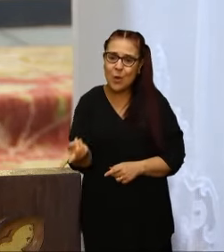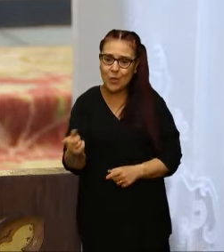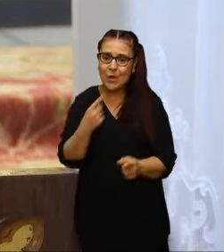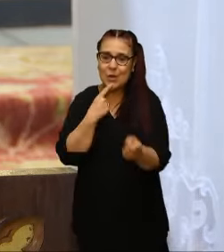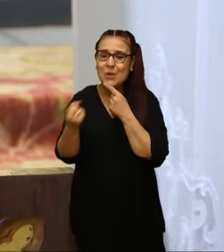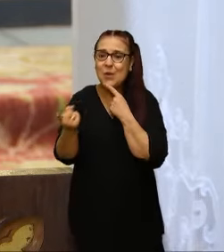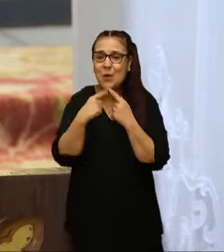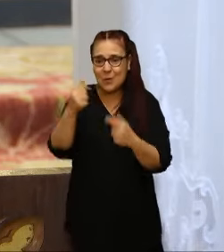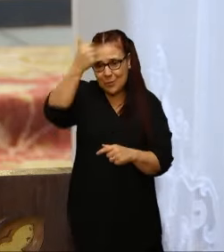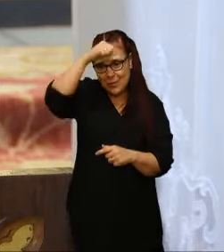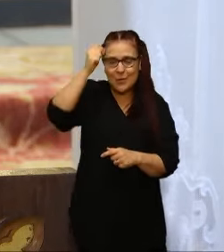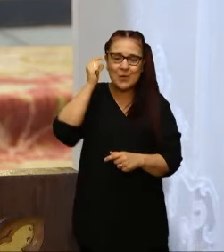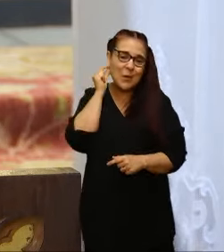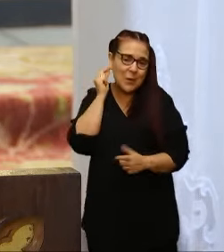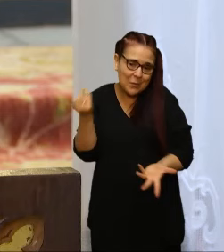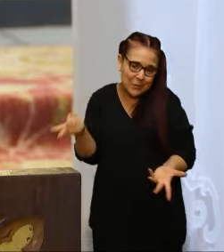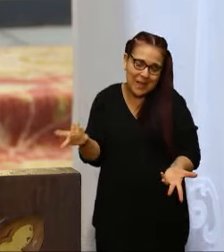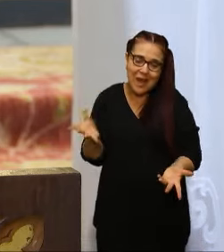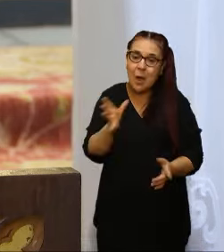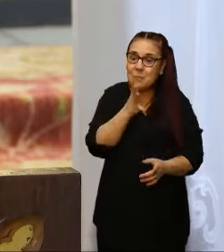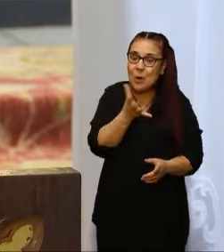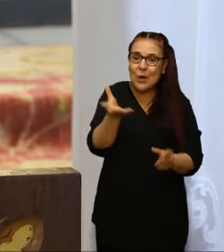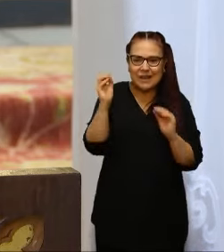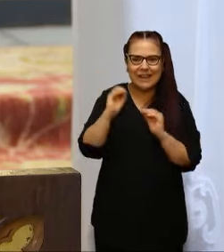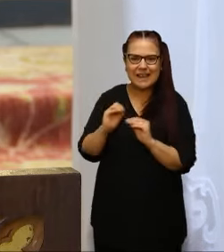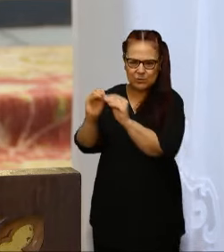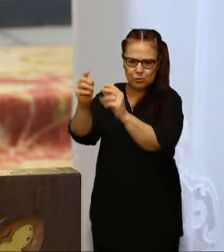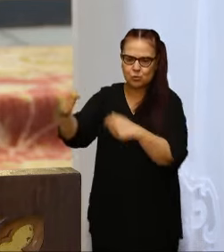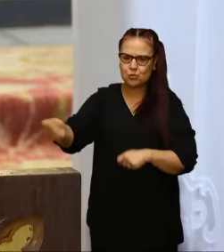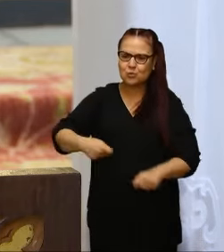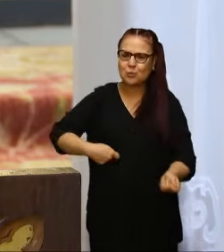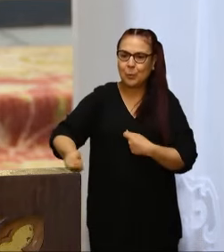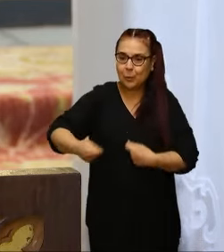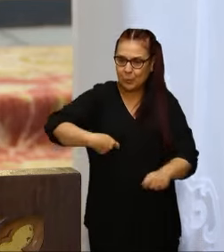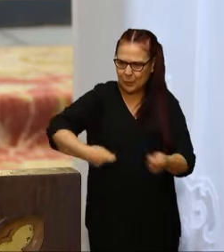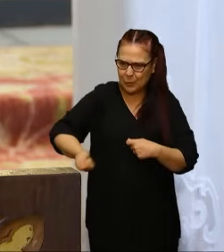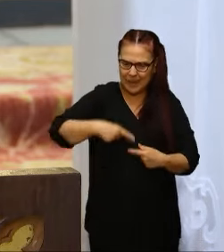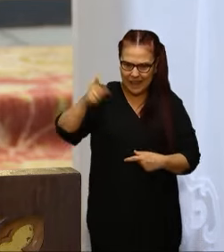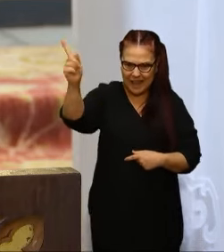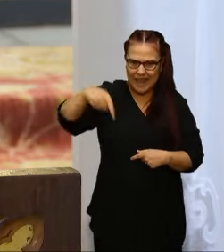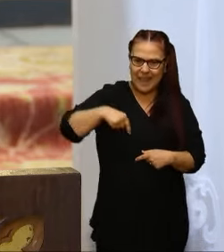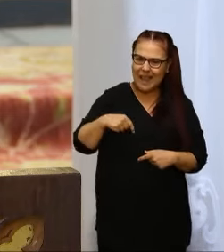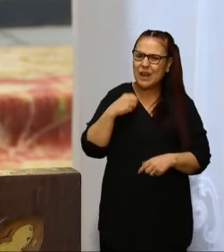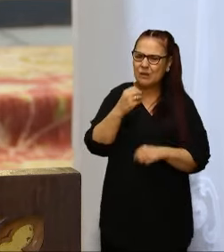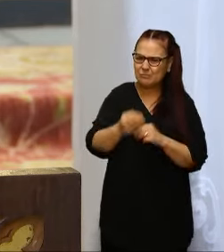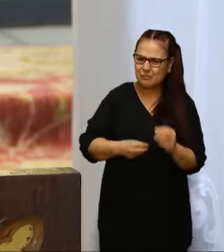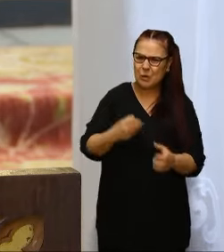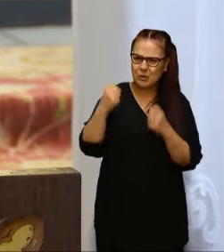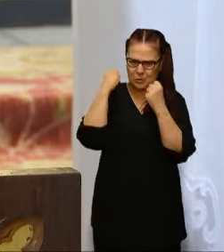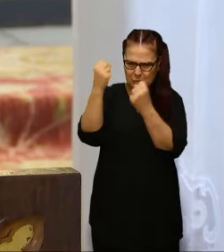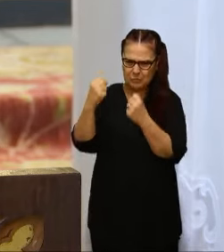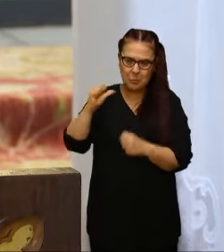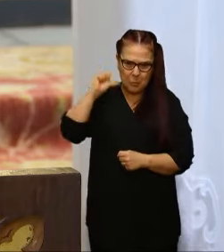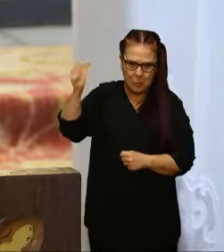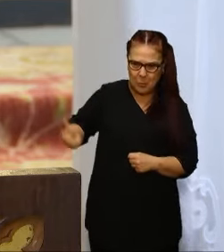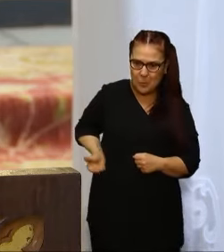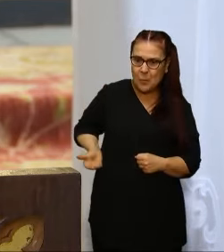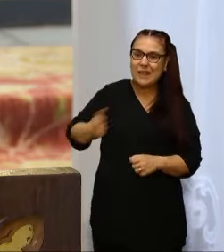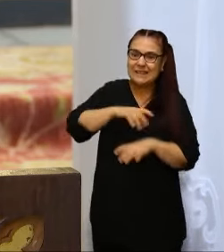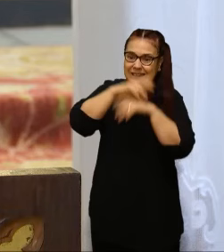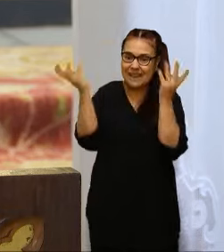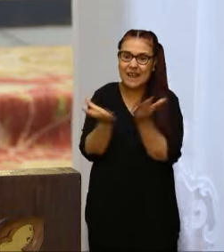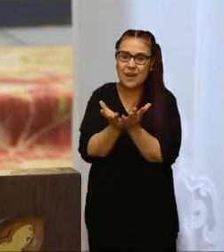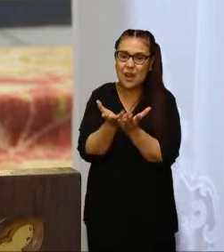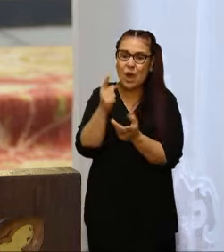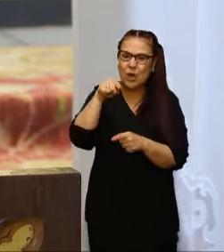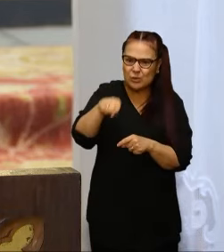novia, porque sus mercaderes eran los magnates de la tierra, y con tus